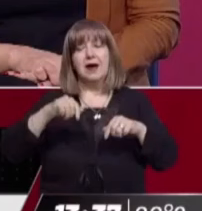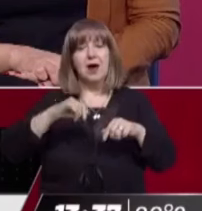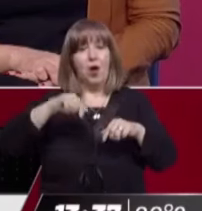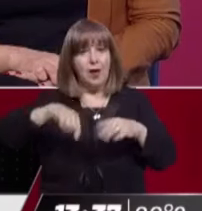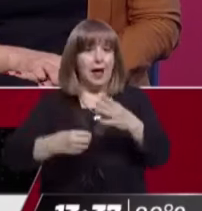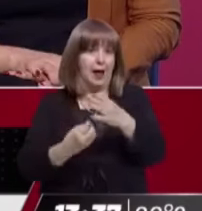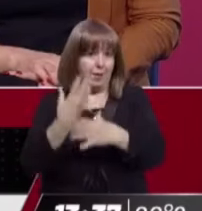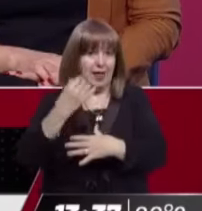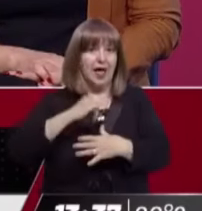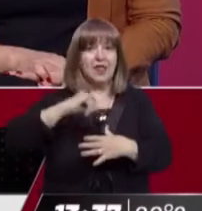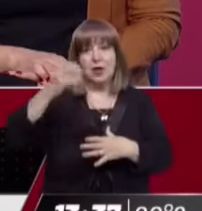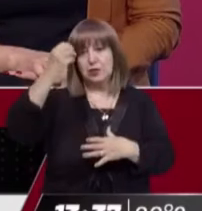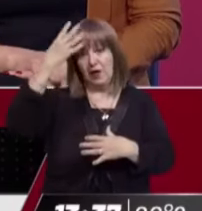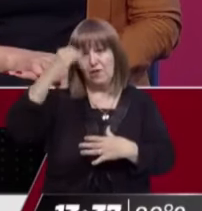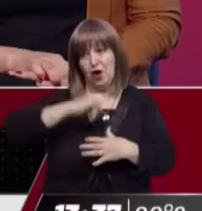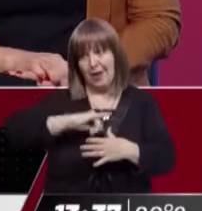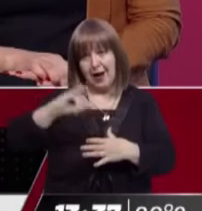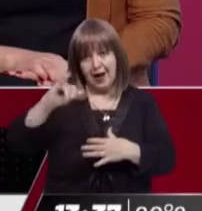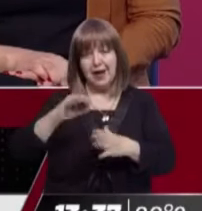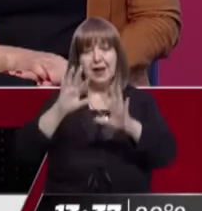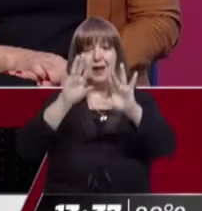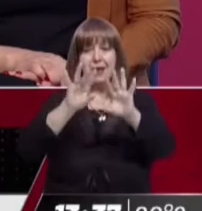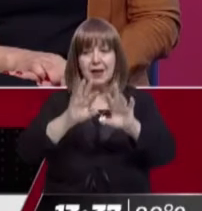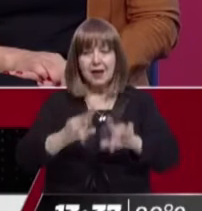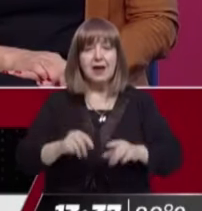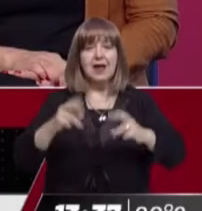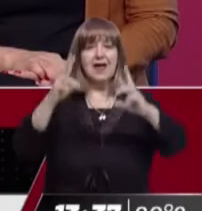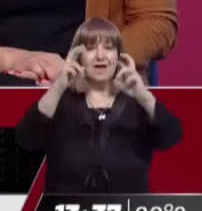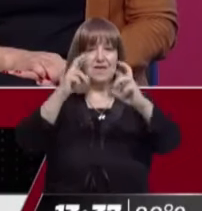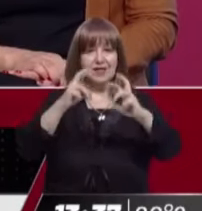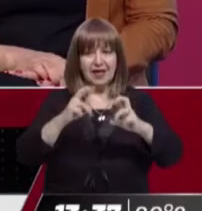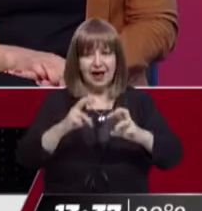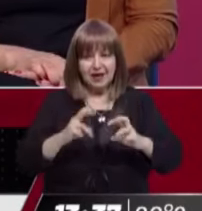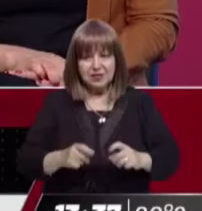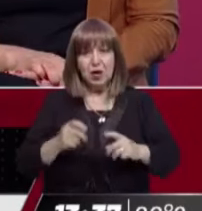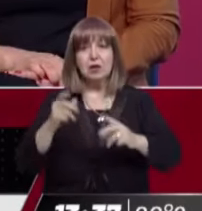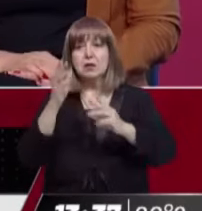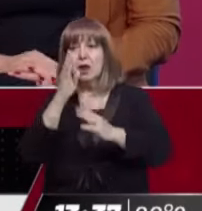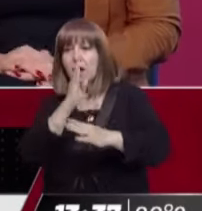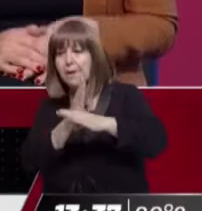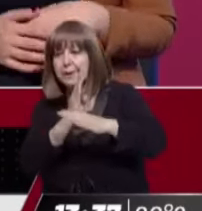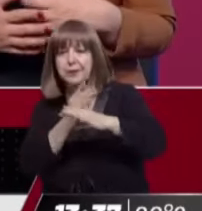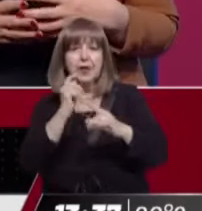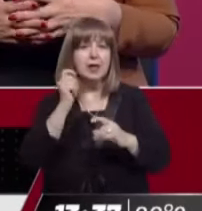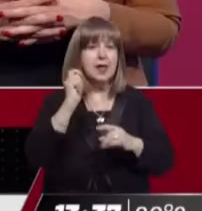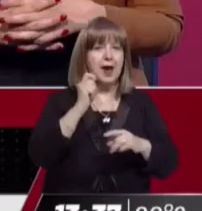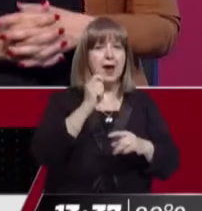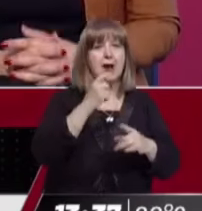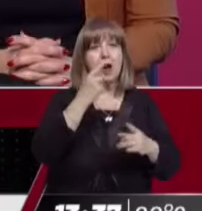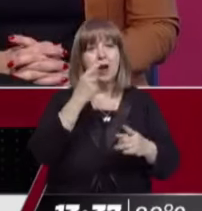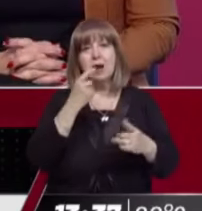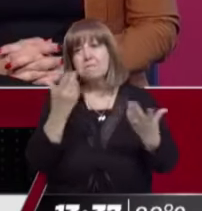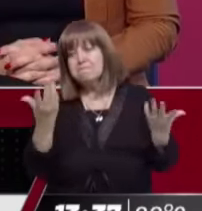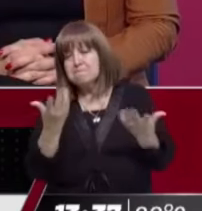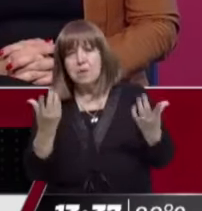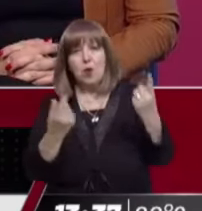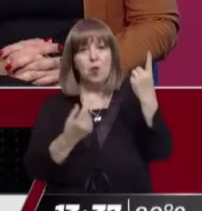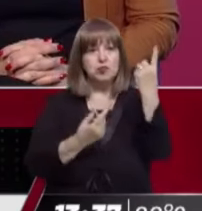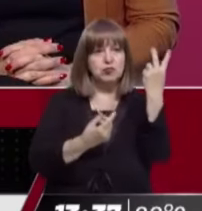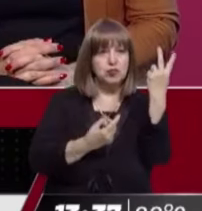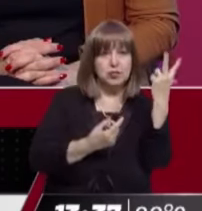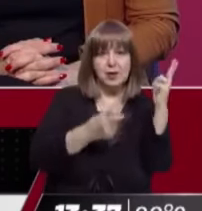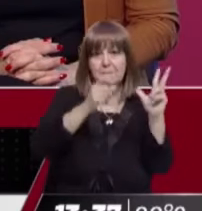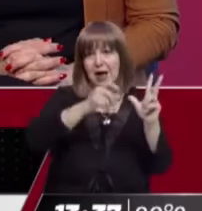esta mañana. Hay una investigación para poder dar con los posibles autores, el autor o autora, no se sabe por